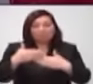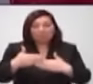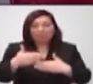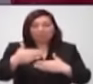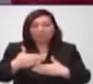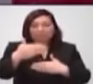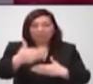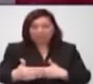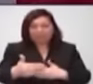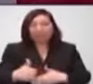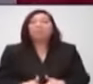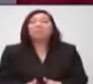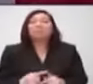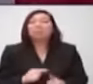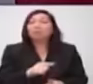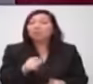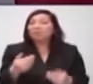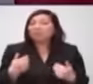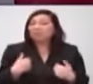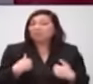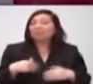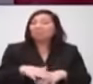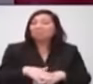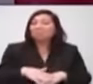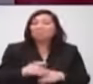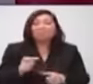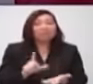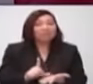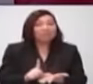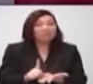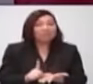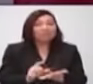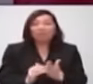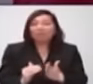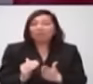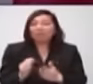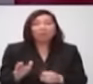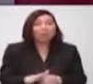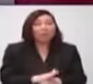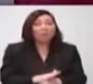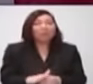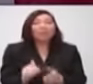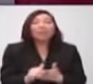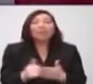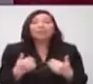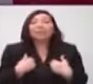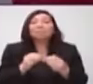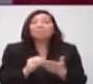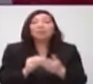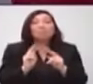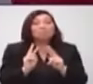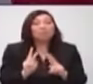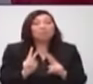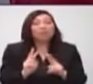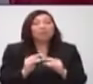plazo. Y si ustedes tienen la gestión de la ciudad de Lima, que es una ciudad altamente compleja, lo que debe primar es la visión